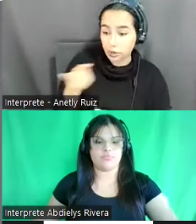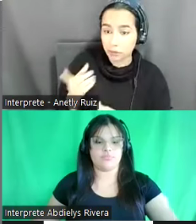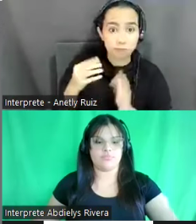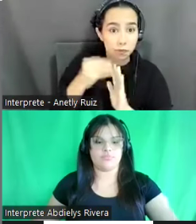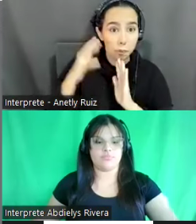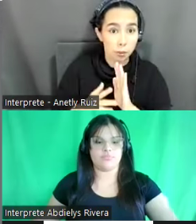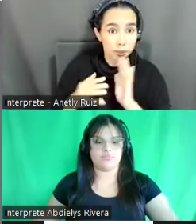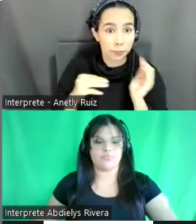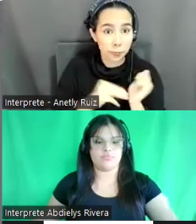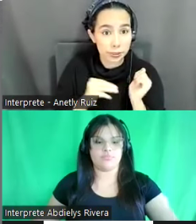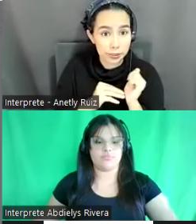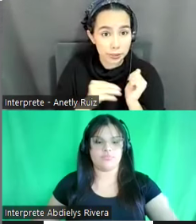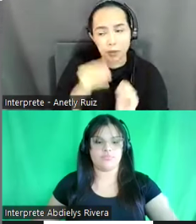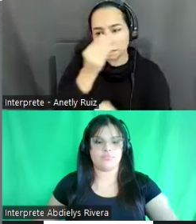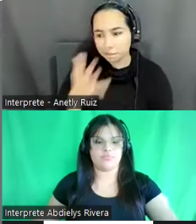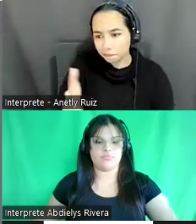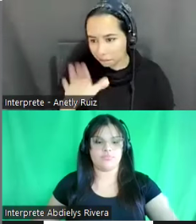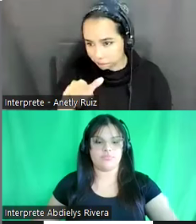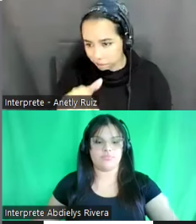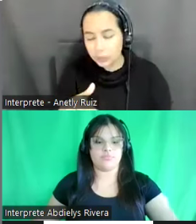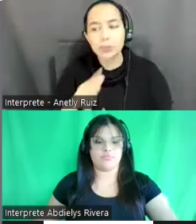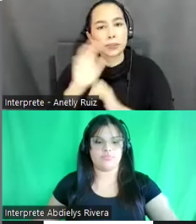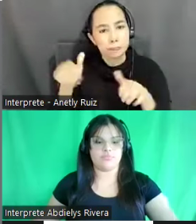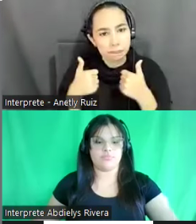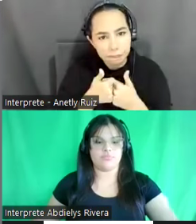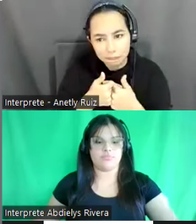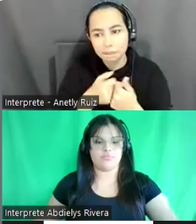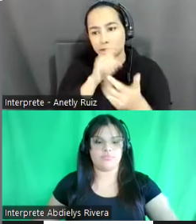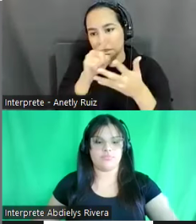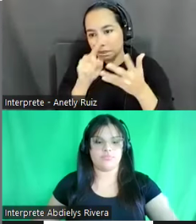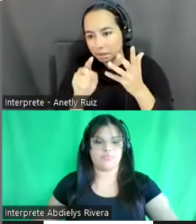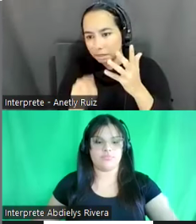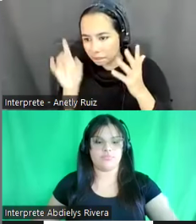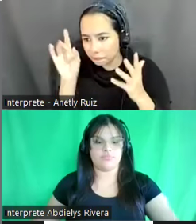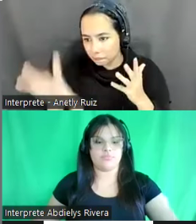enfrentar y posibles soluciones dentro del mismo sistema de salud.